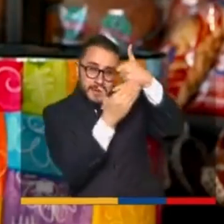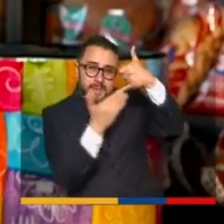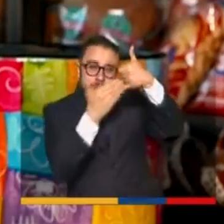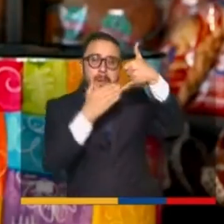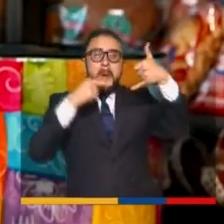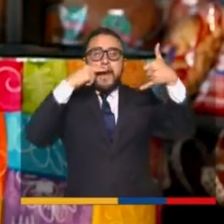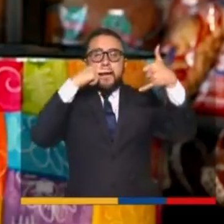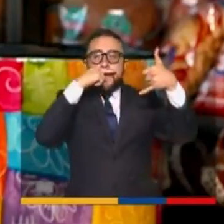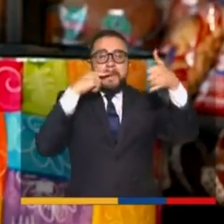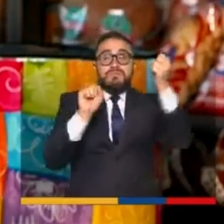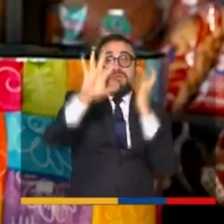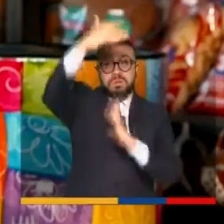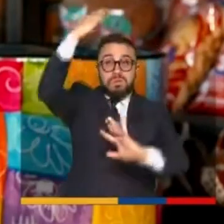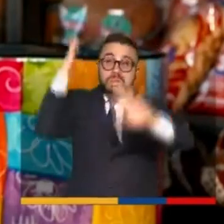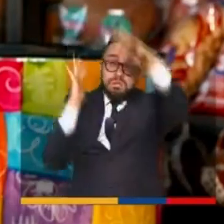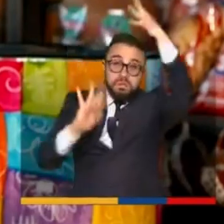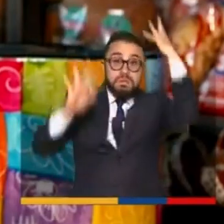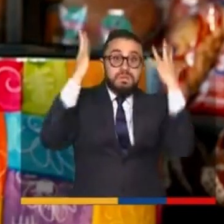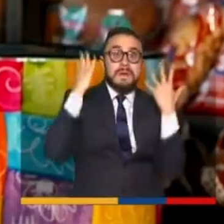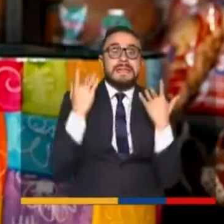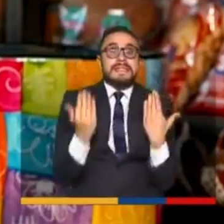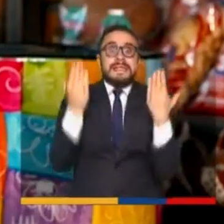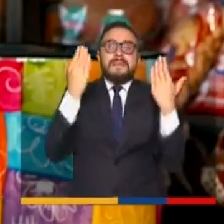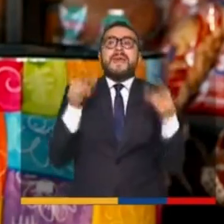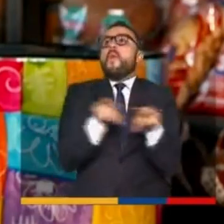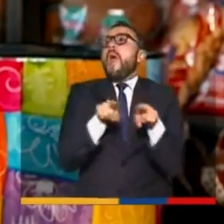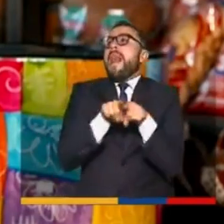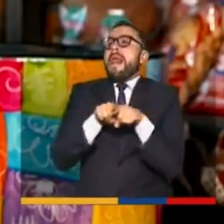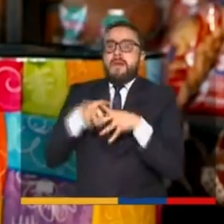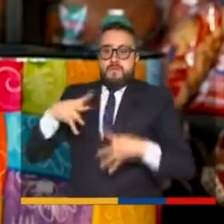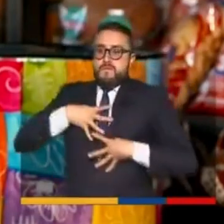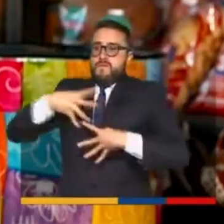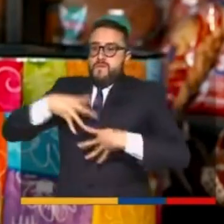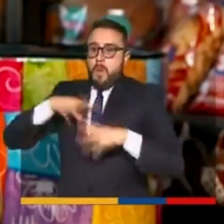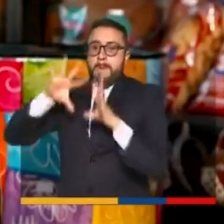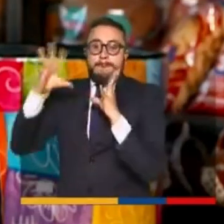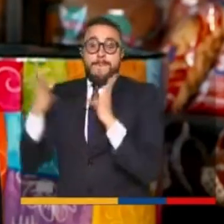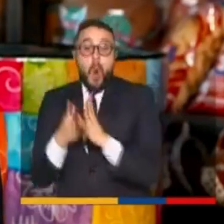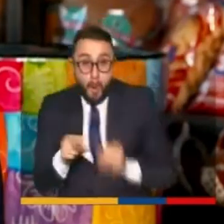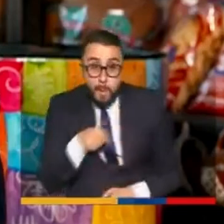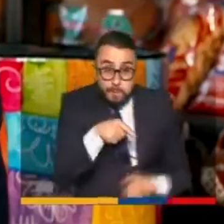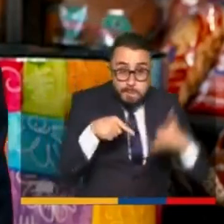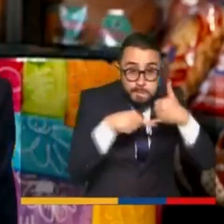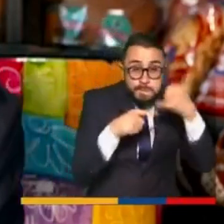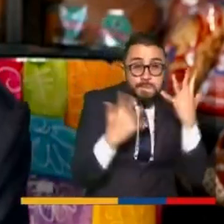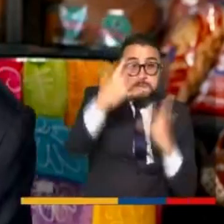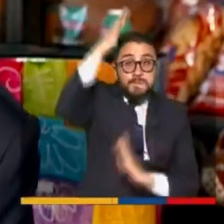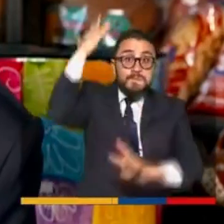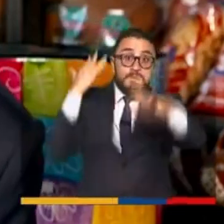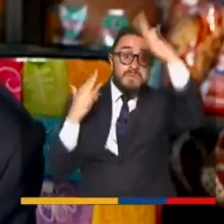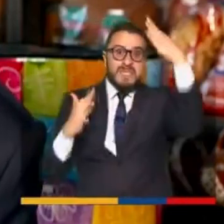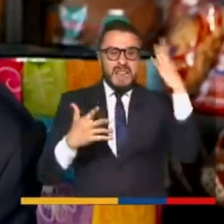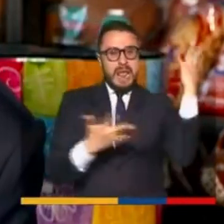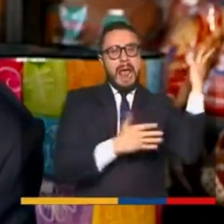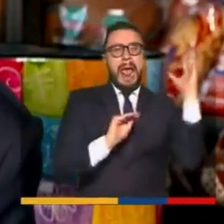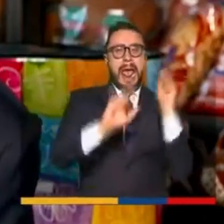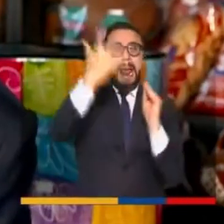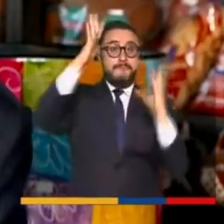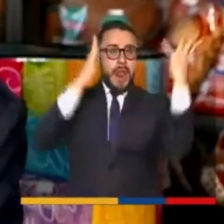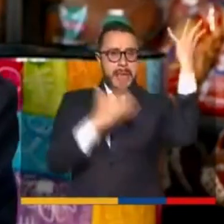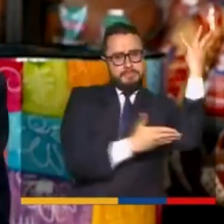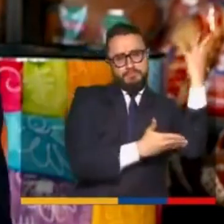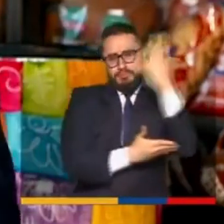es el pulmón de la humanidad, hemos logrado una impresionante reducción de la